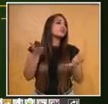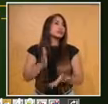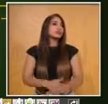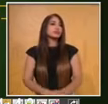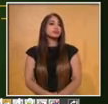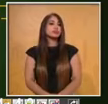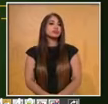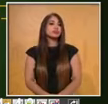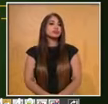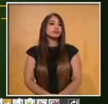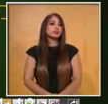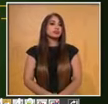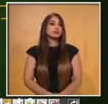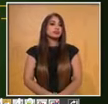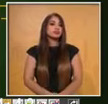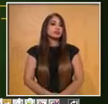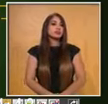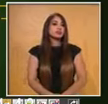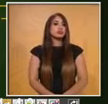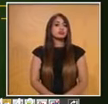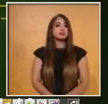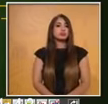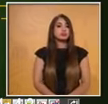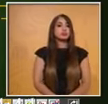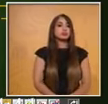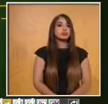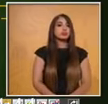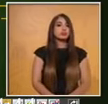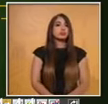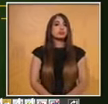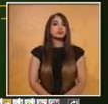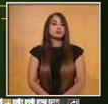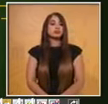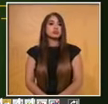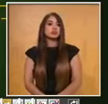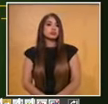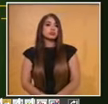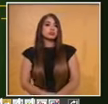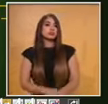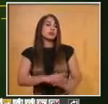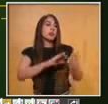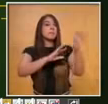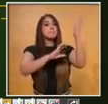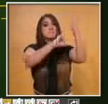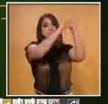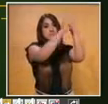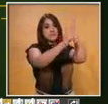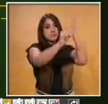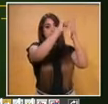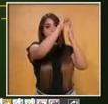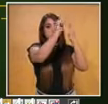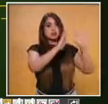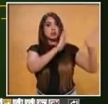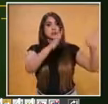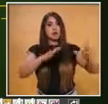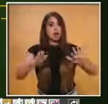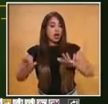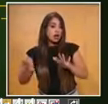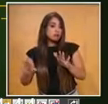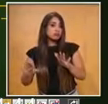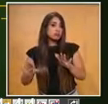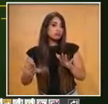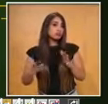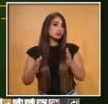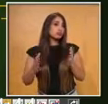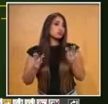de vegetación típico de ese lugar. Palma es a playa, como ¿qué tipo de árbol es el que está en el